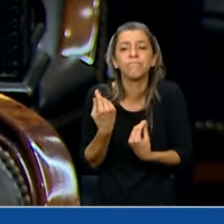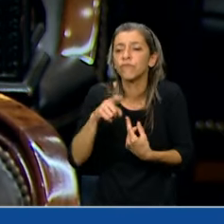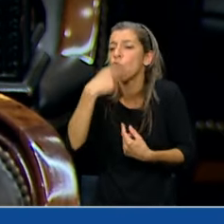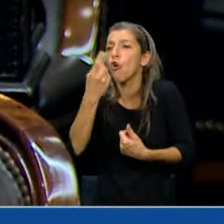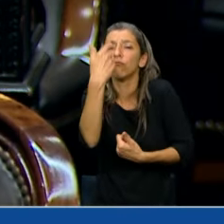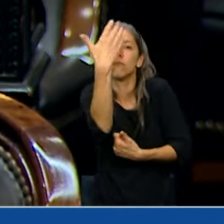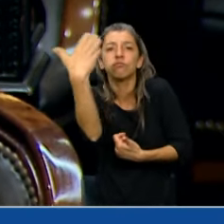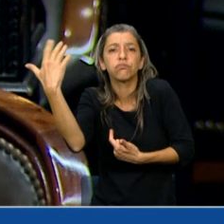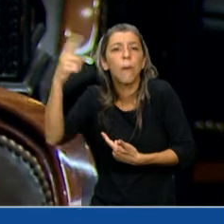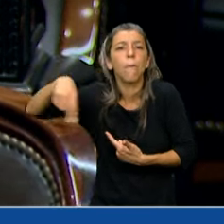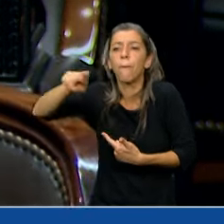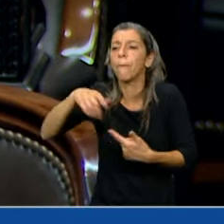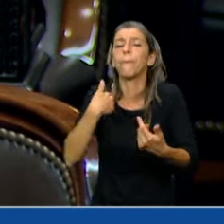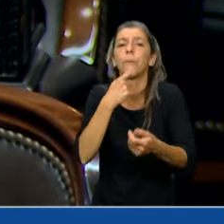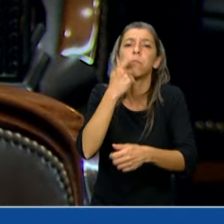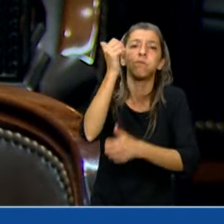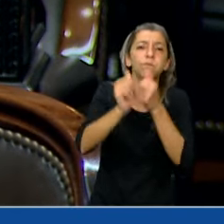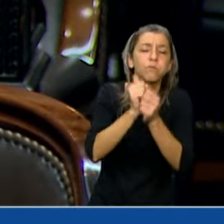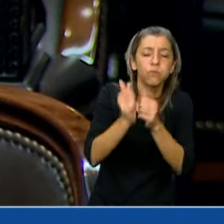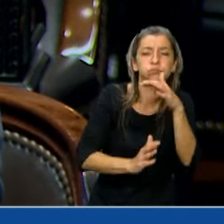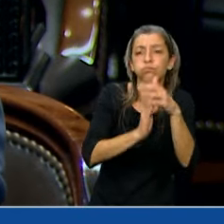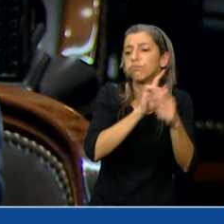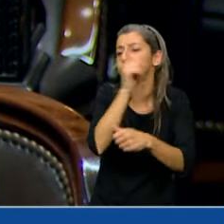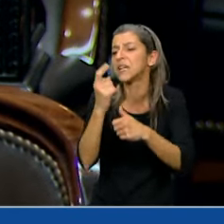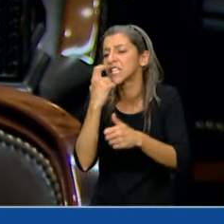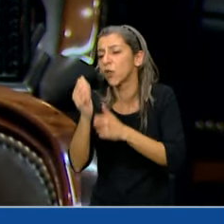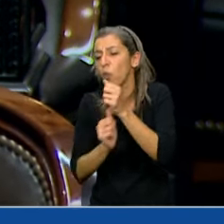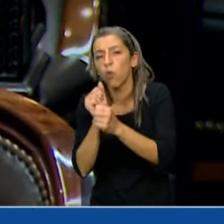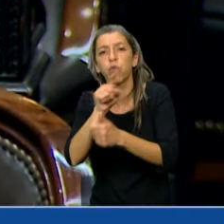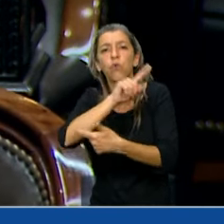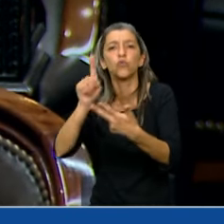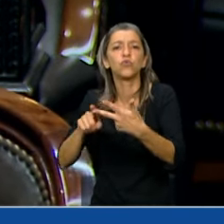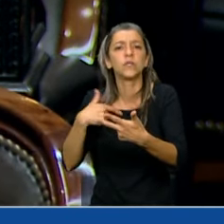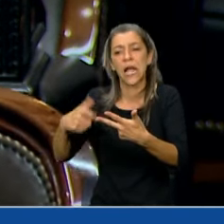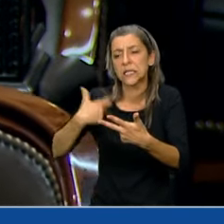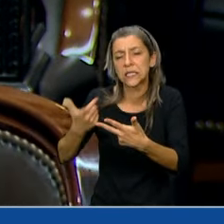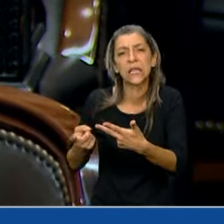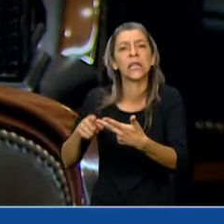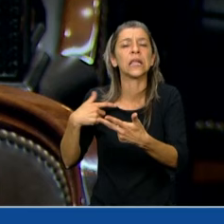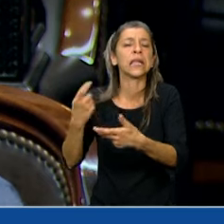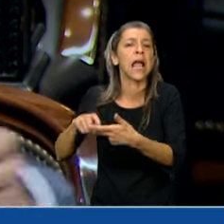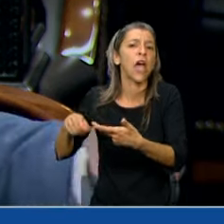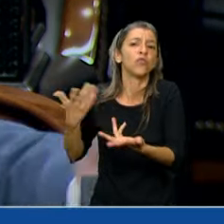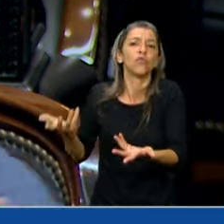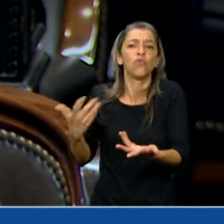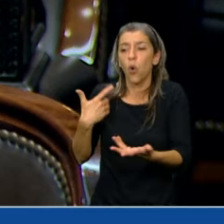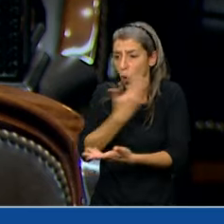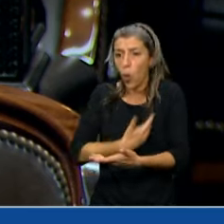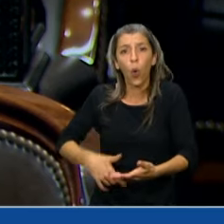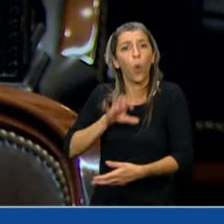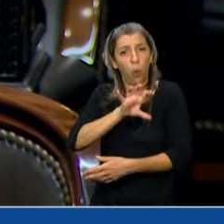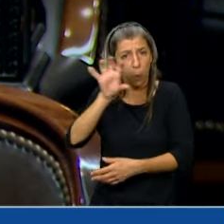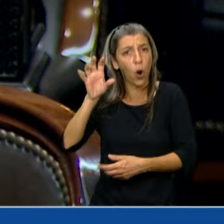otras voces de la academia de la industria de los sindicatos a los gobernadores por supuesto está el